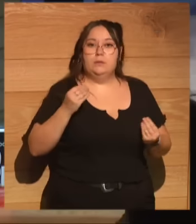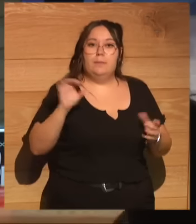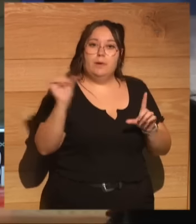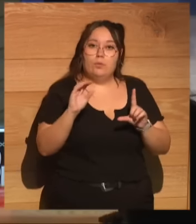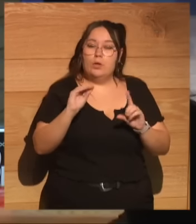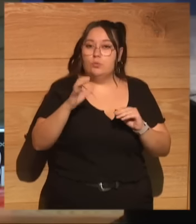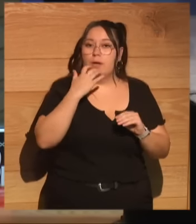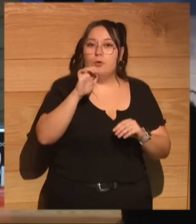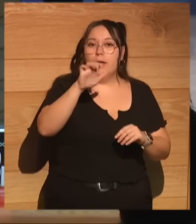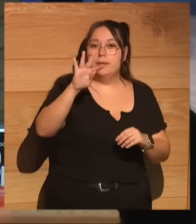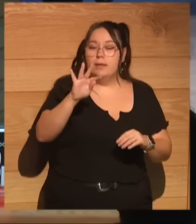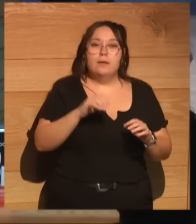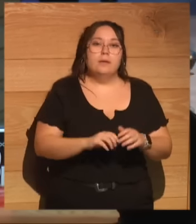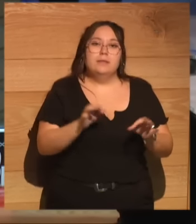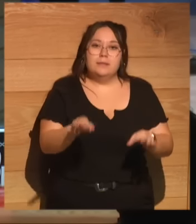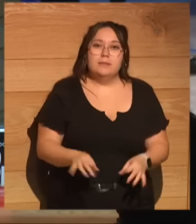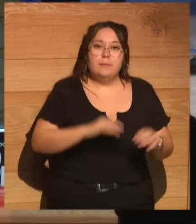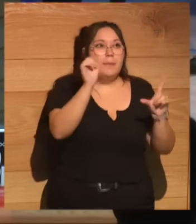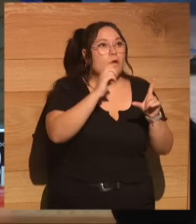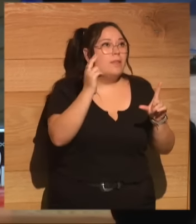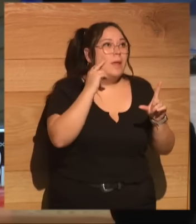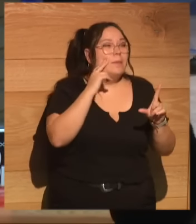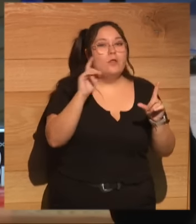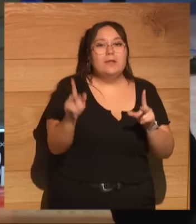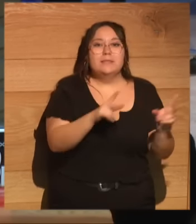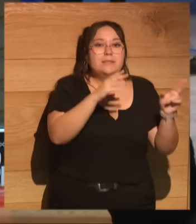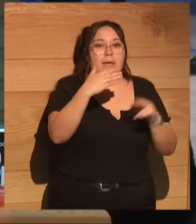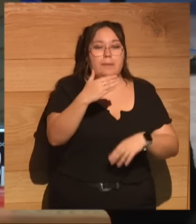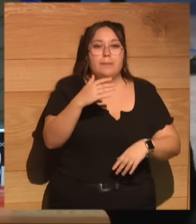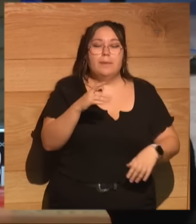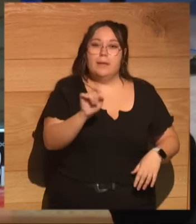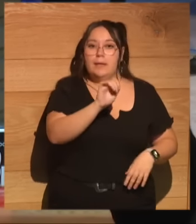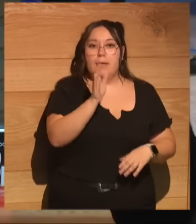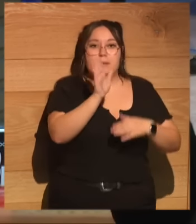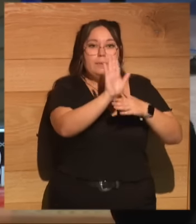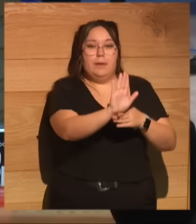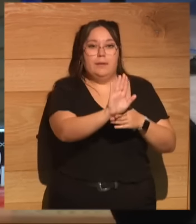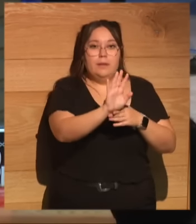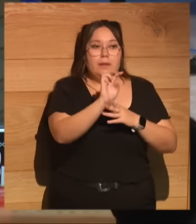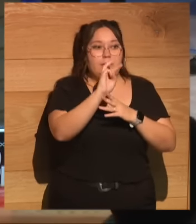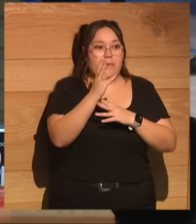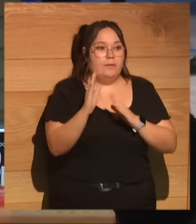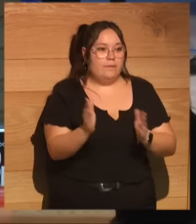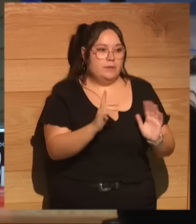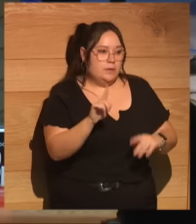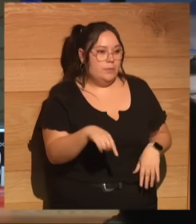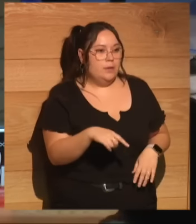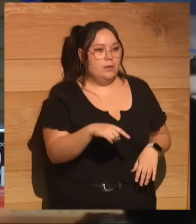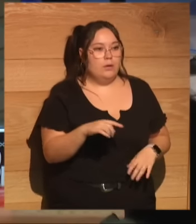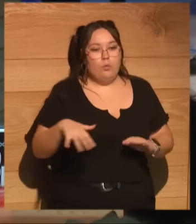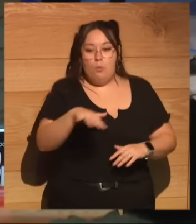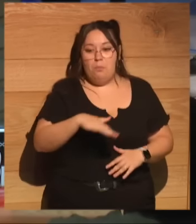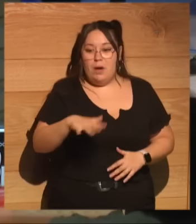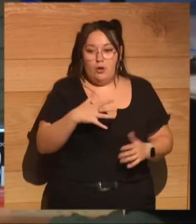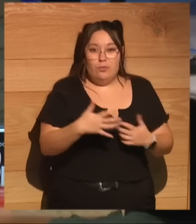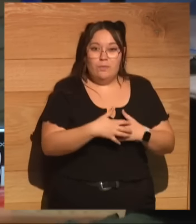por ejemplo, están continuamente emitiendo esas películas de terror de serie B que aparecen, encuentros en la tercera fase también, ¿no? Vemos un suburbio y hay